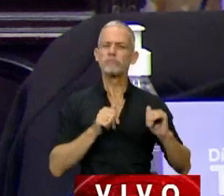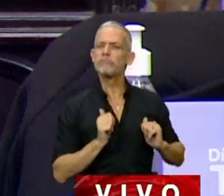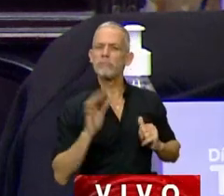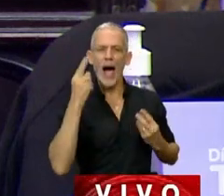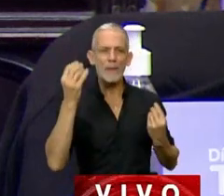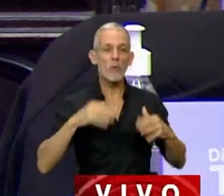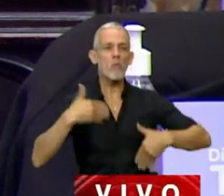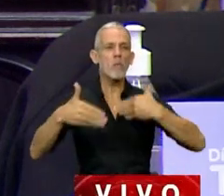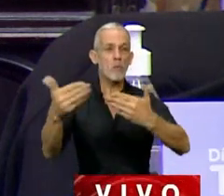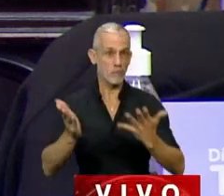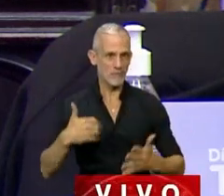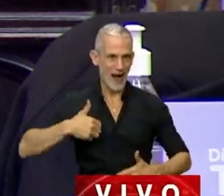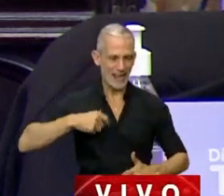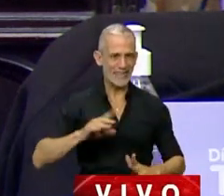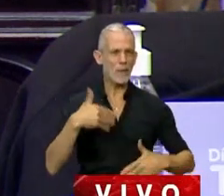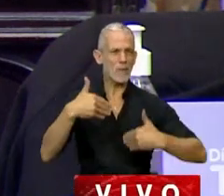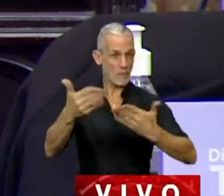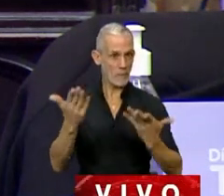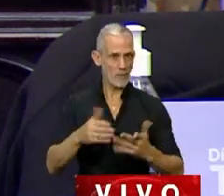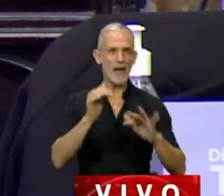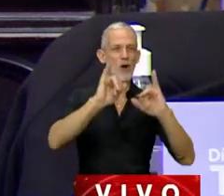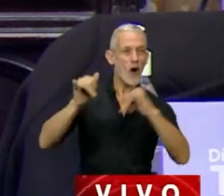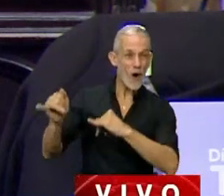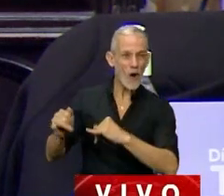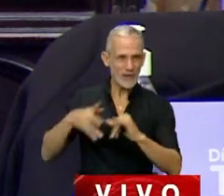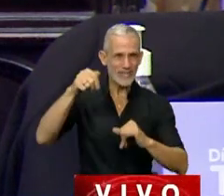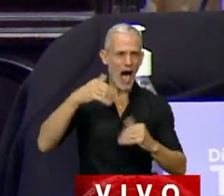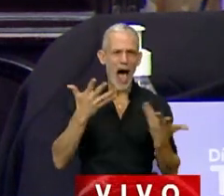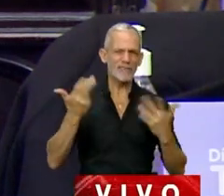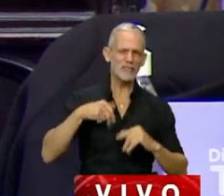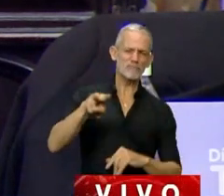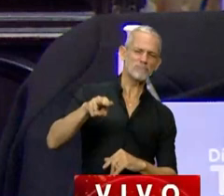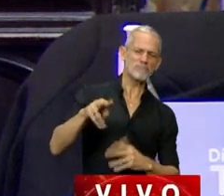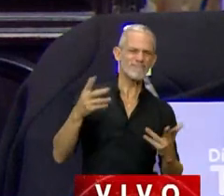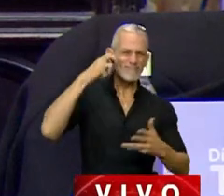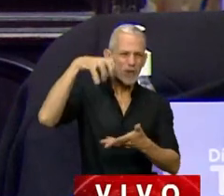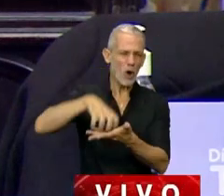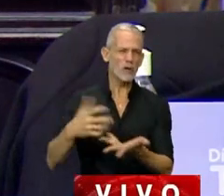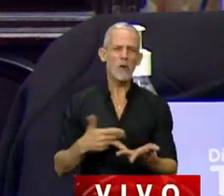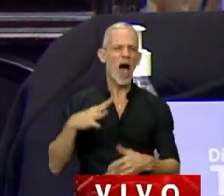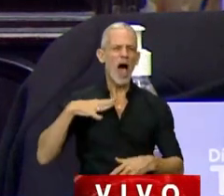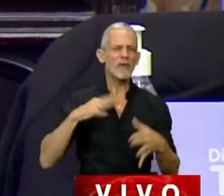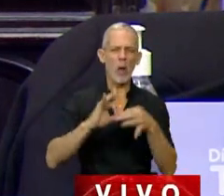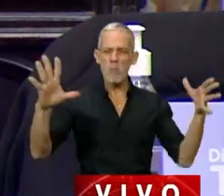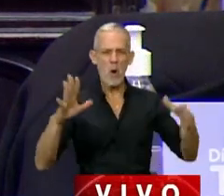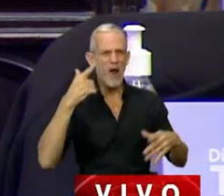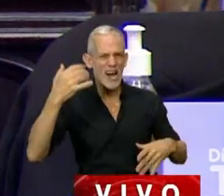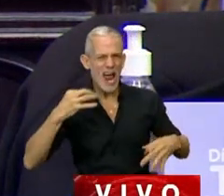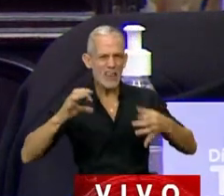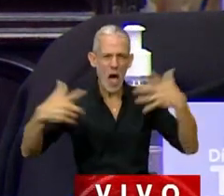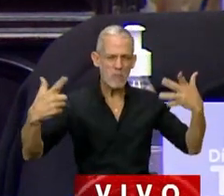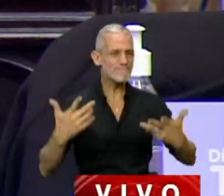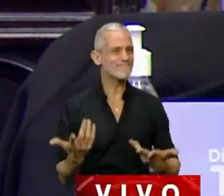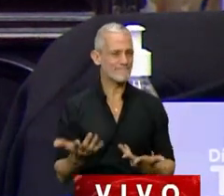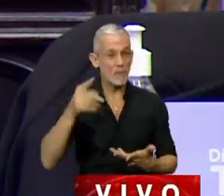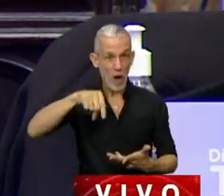promover un progreso sostenido en Argentina y las generaciones más jóvenes quizás que a veces ven o nos dicen que estamos desconectados de la realidad. Creo que este